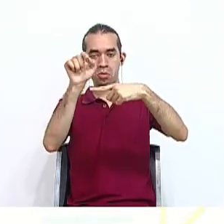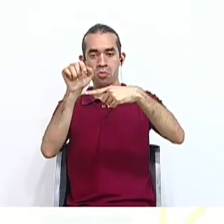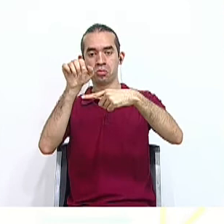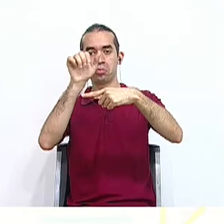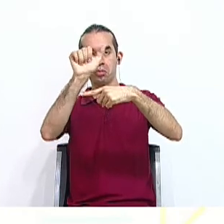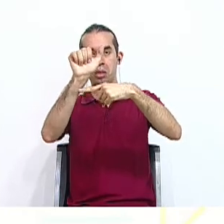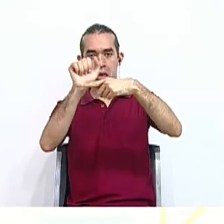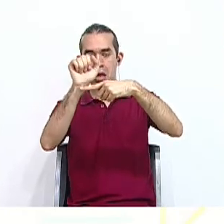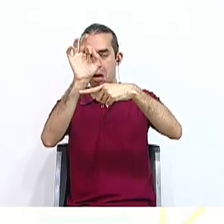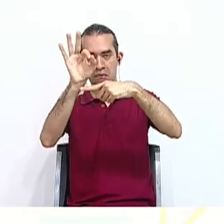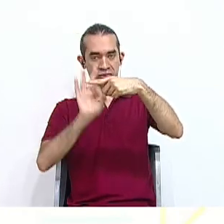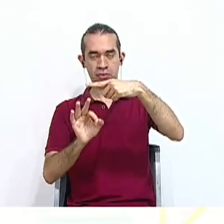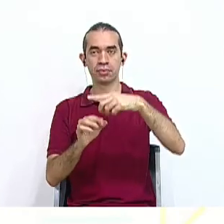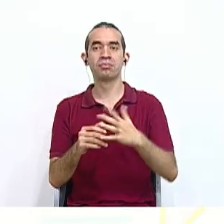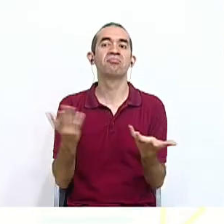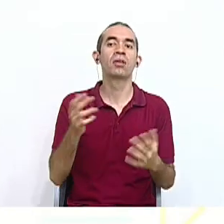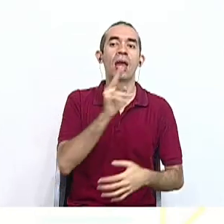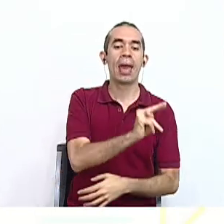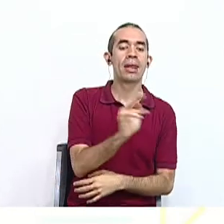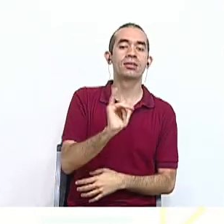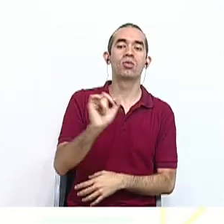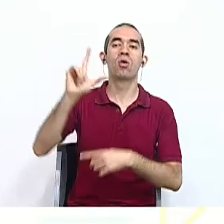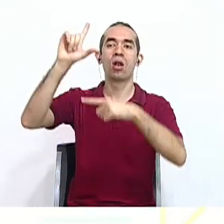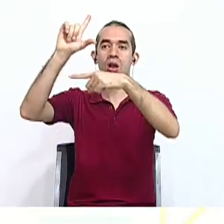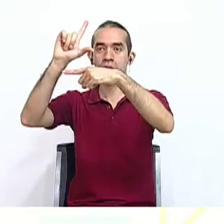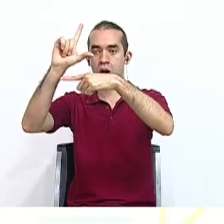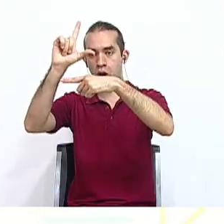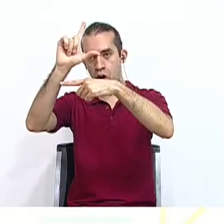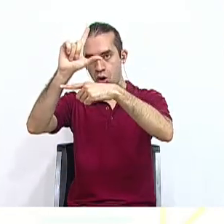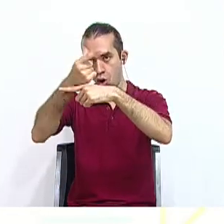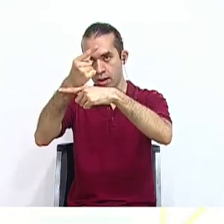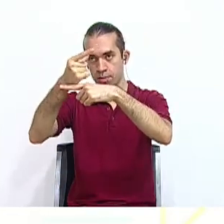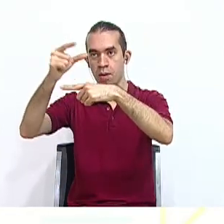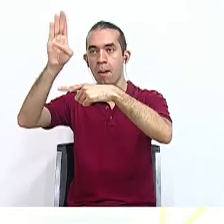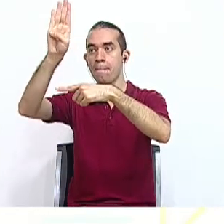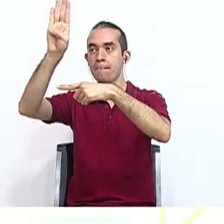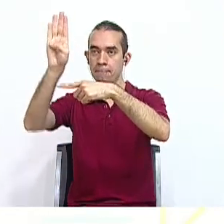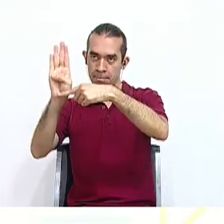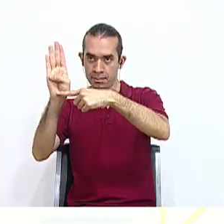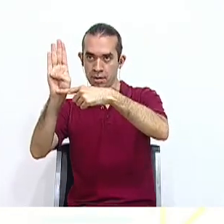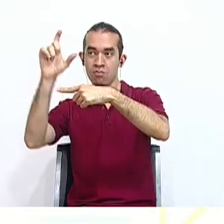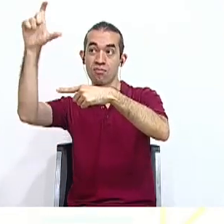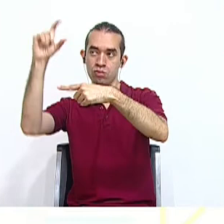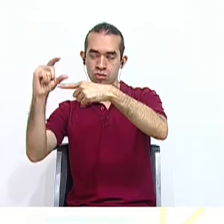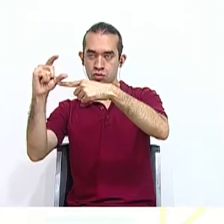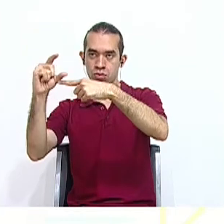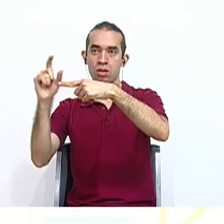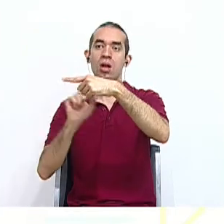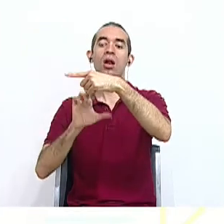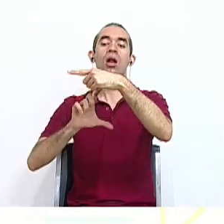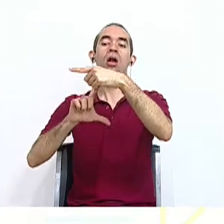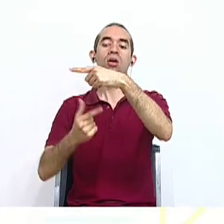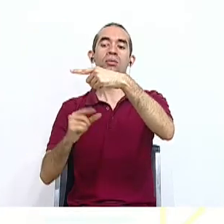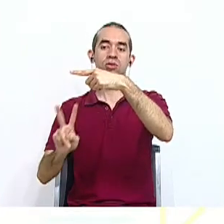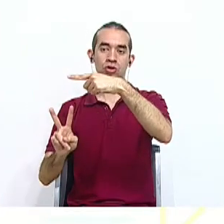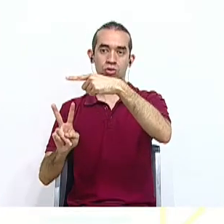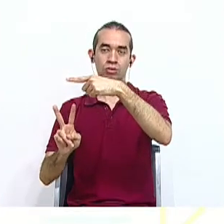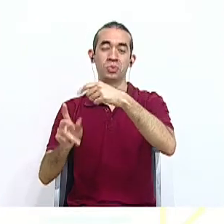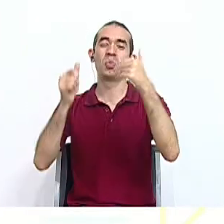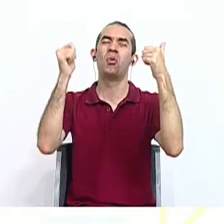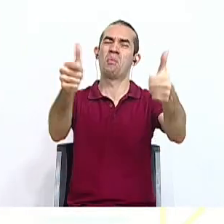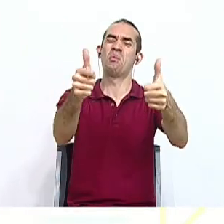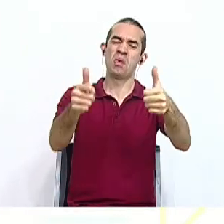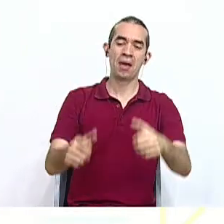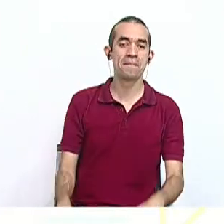n nos va a quedar que es igual al logaritmo de b mayúscula sobre b minúscula sobre logaritmo de 2.